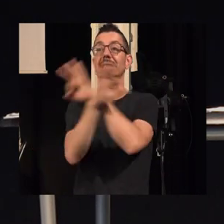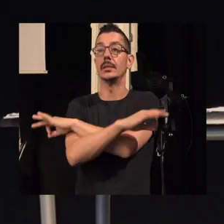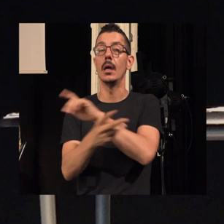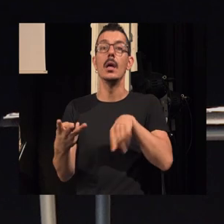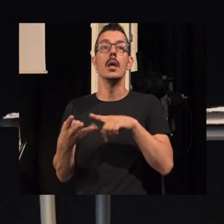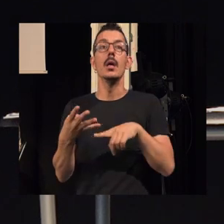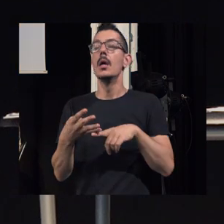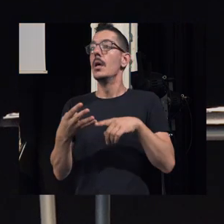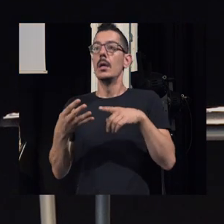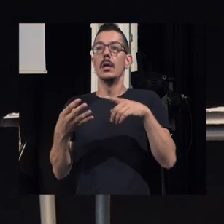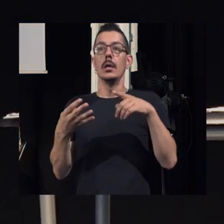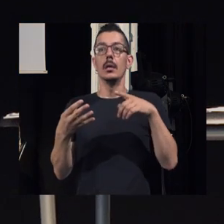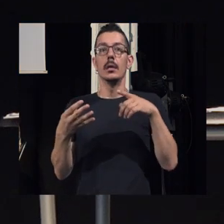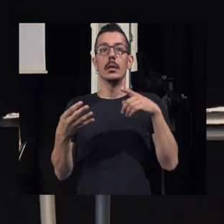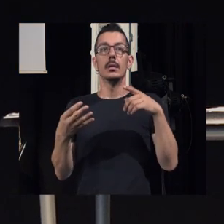refiero